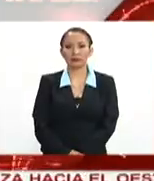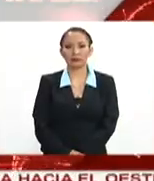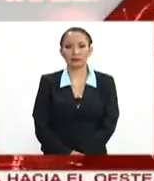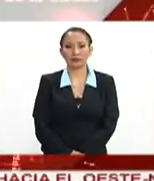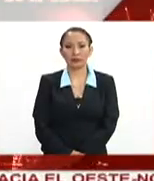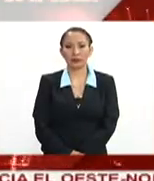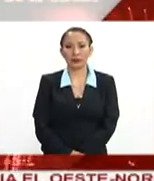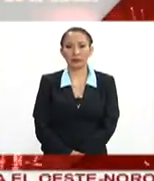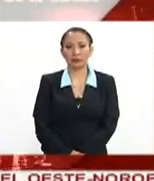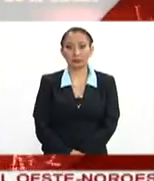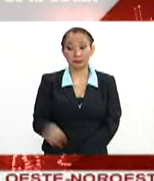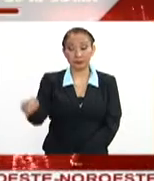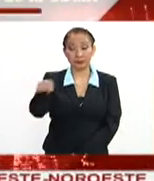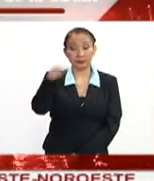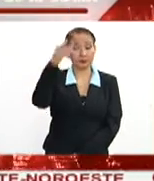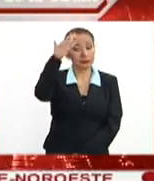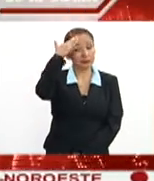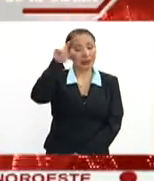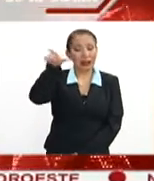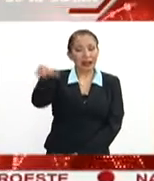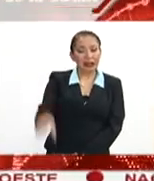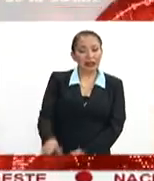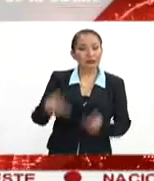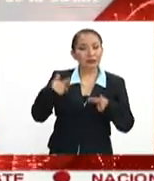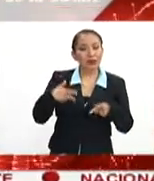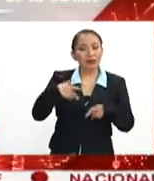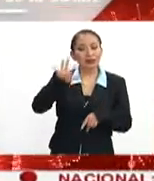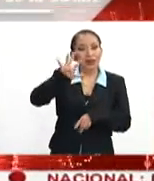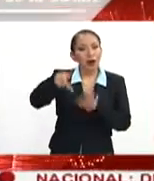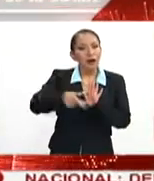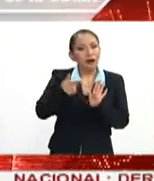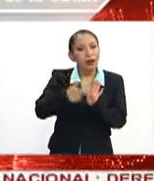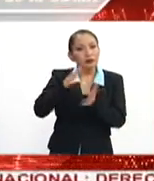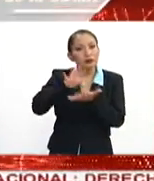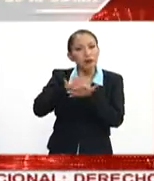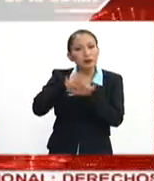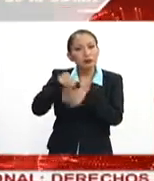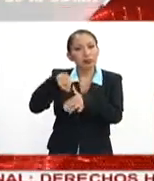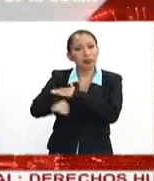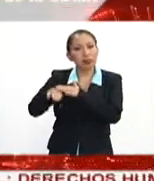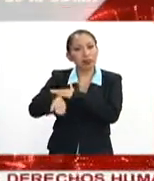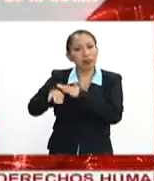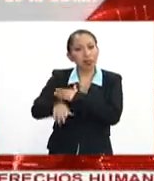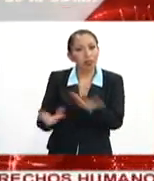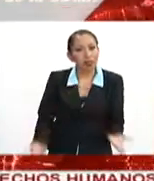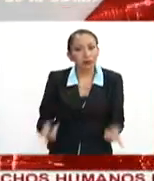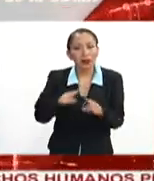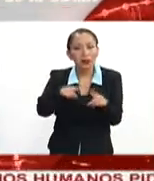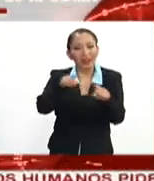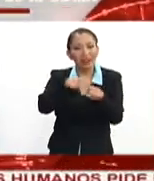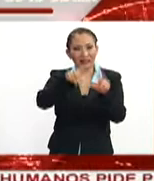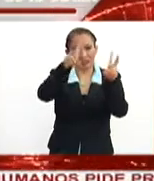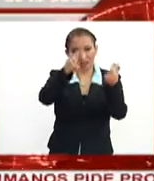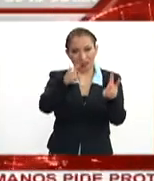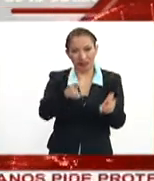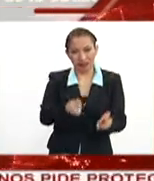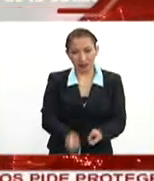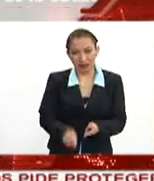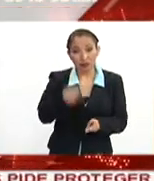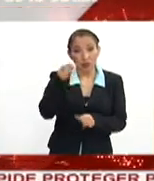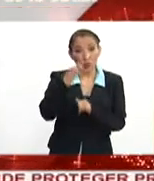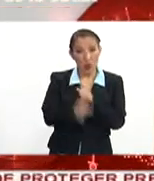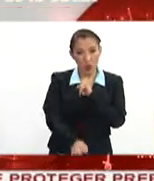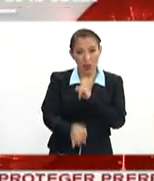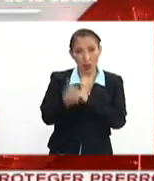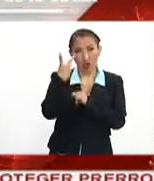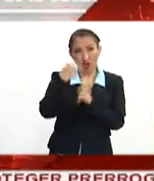El que la liderea es una persona que tiene 5 ingresos a prisión por diversos delitos, el